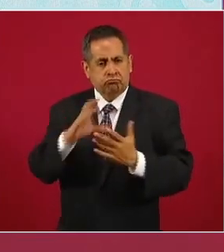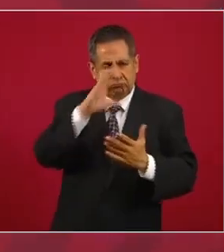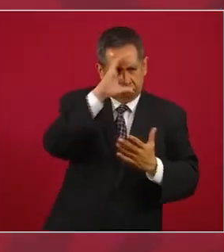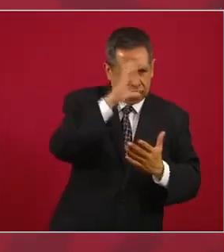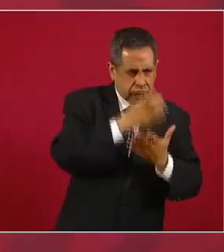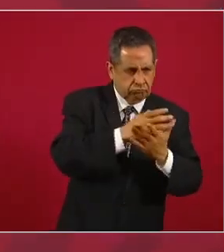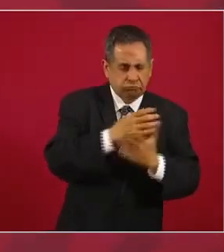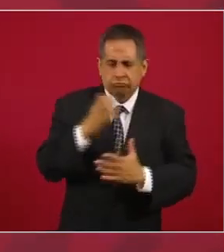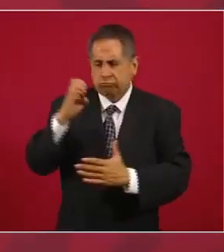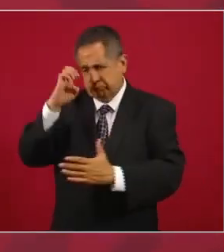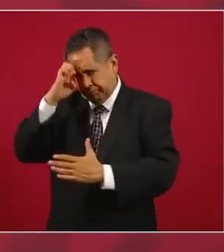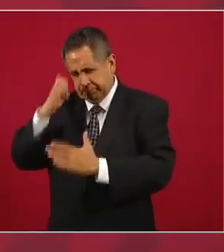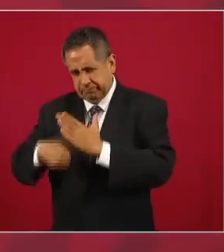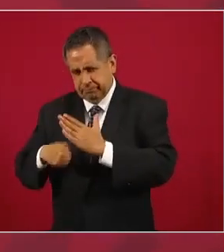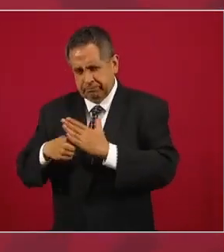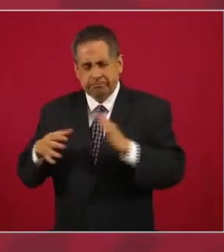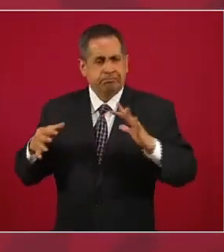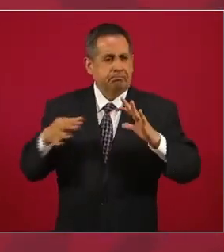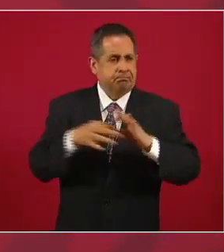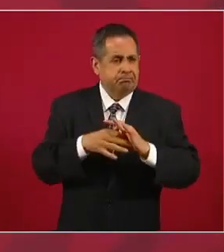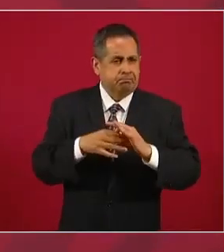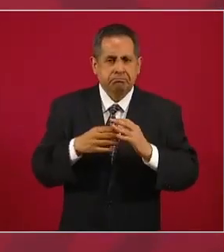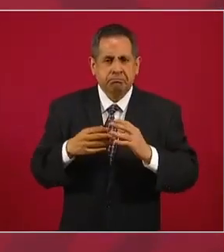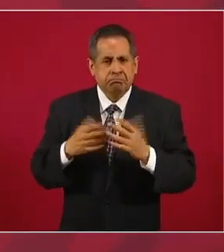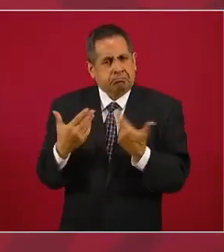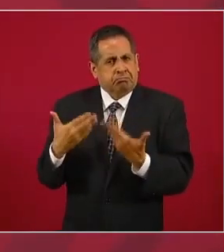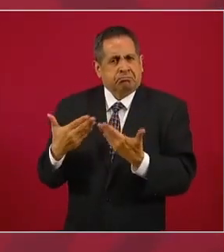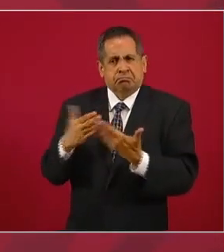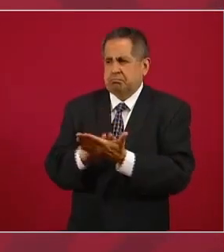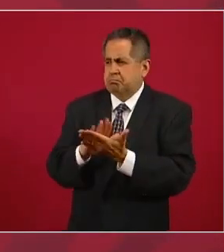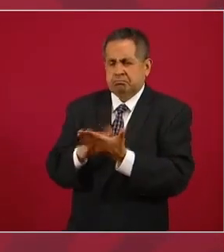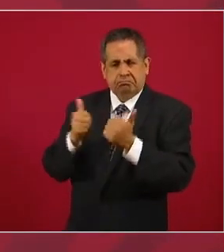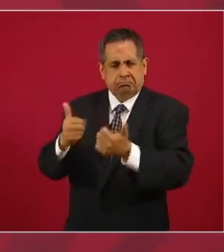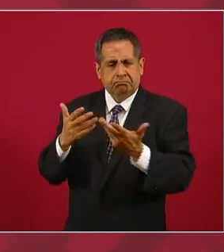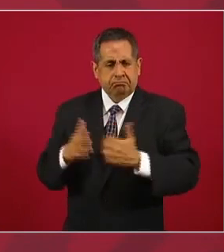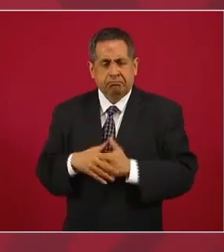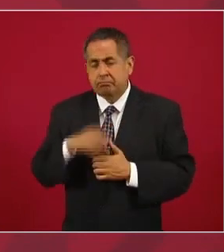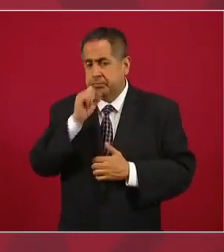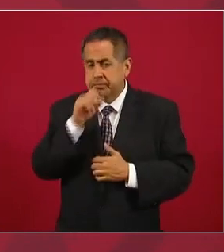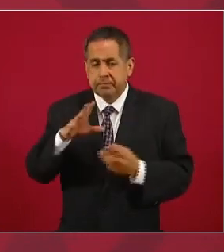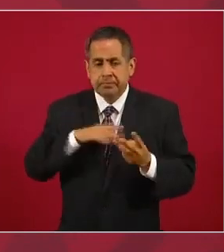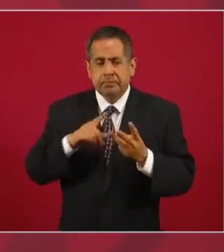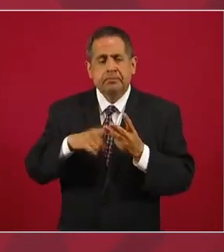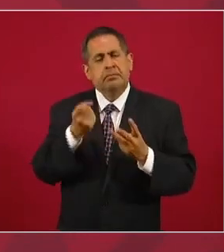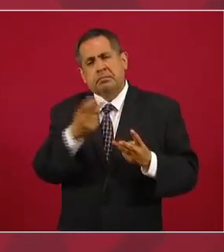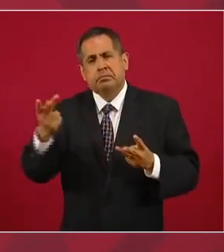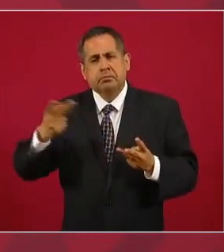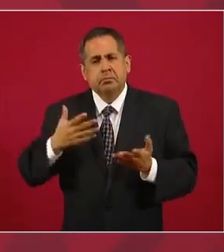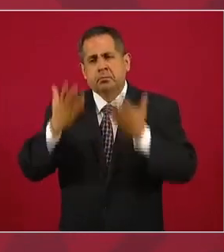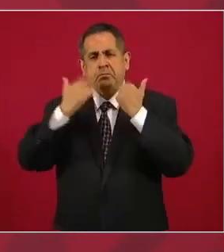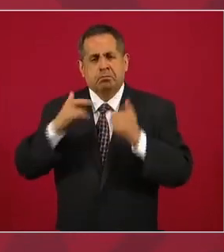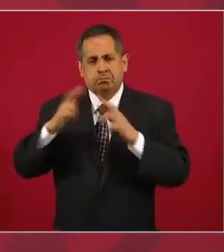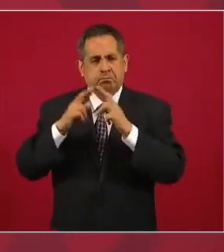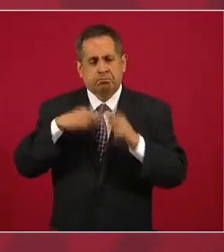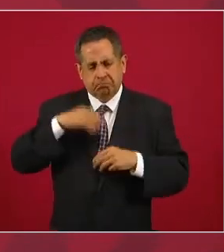católicos y evangélicos, y eso lo celebro mucho, y también libres pensadores.